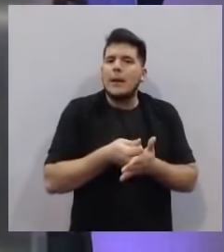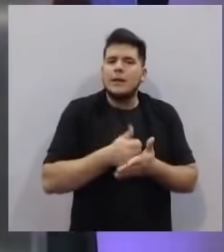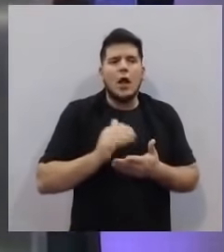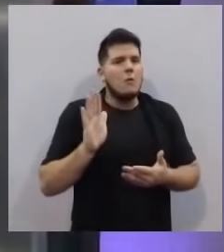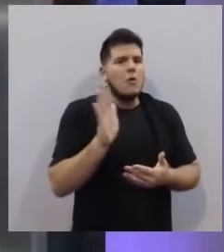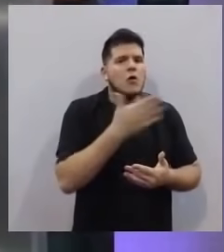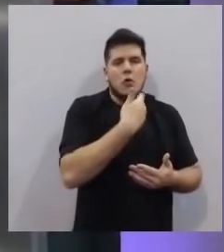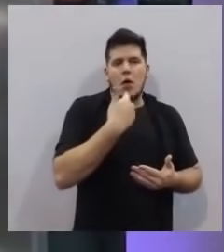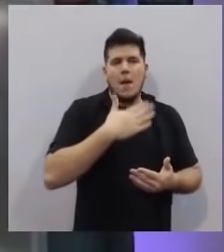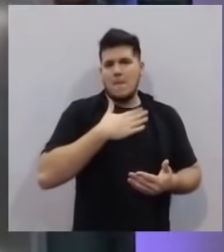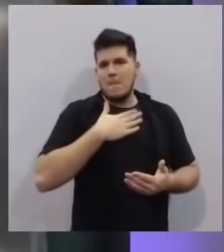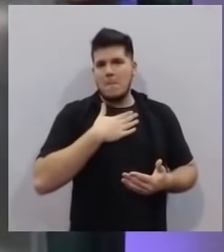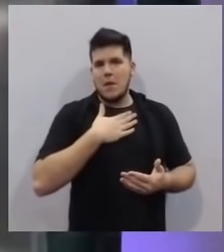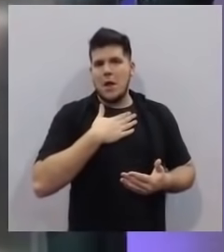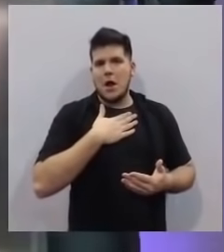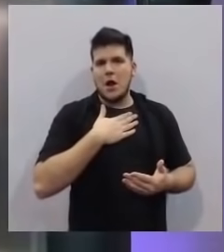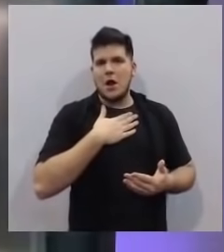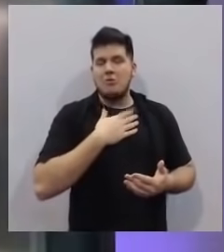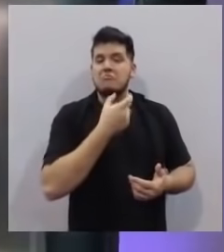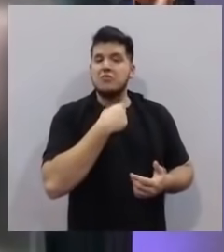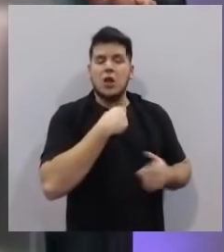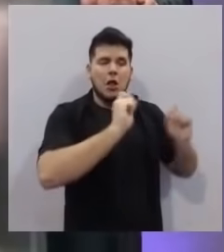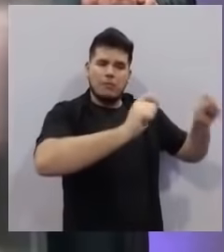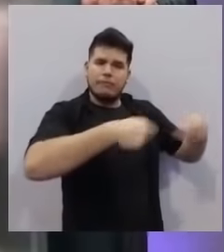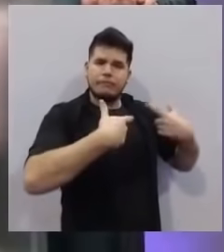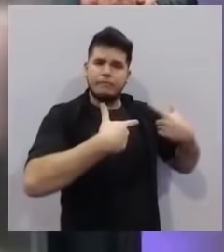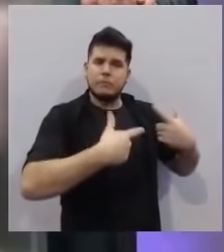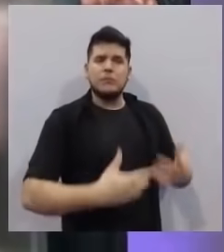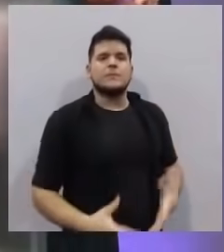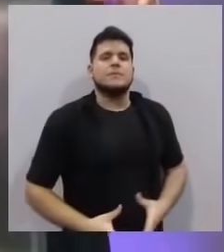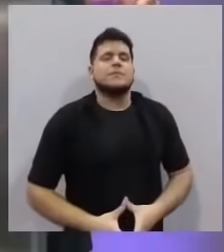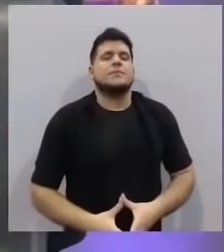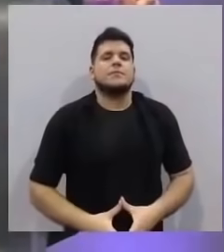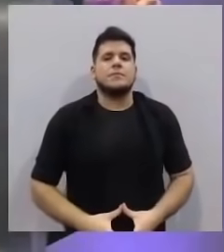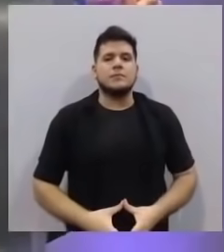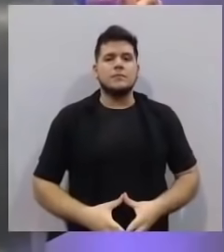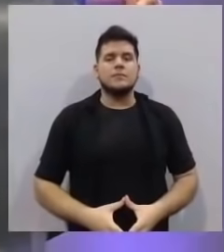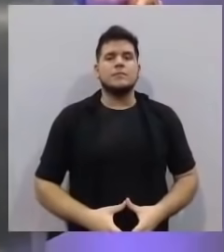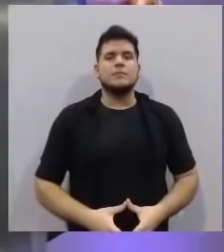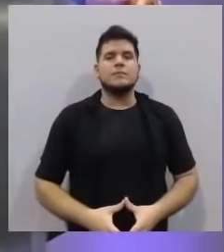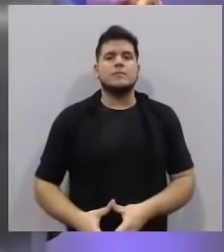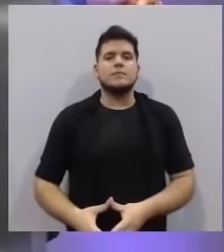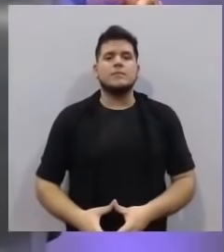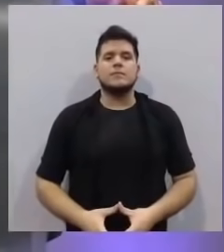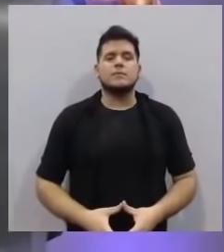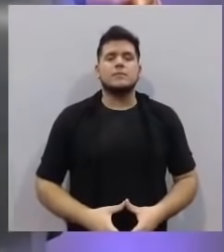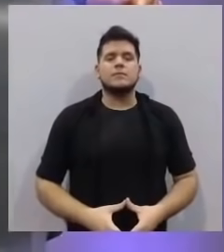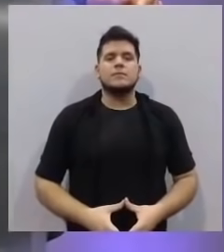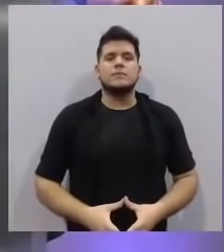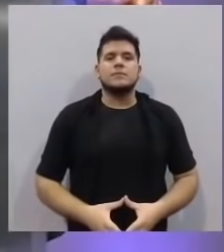este hermano seguramente marcó en esa familia un antes y un